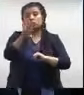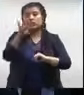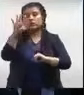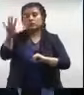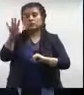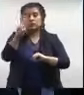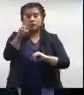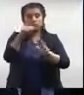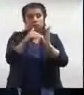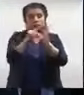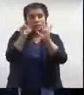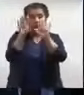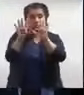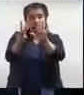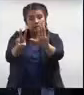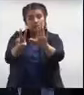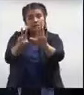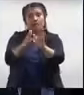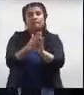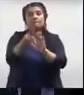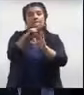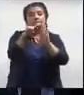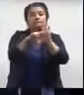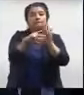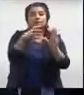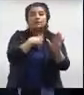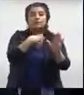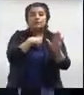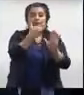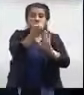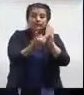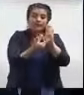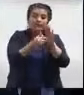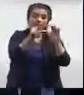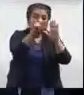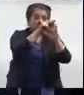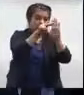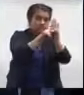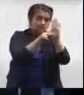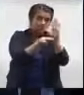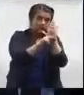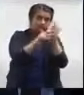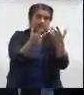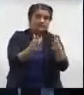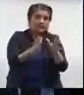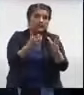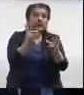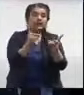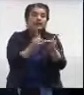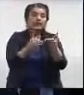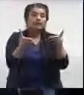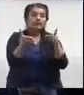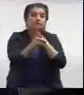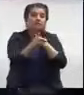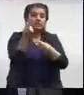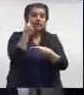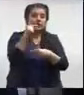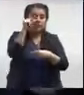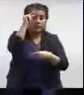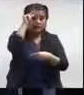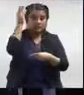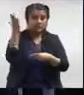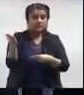2244-2007, Reglamento Interno que establece la estructura orgánica de las direcciones del Ministerio de